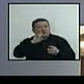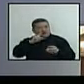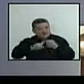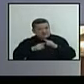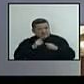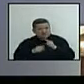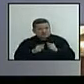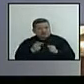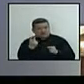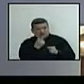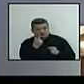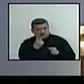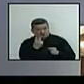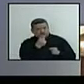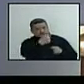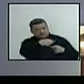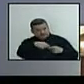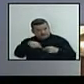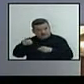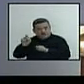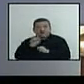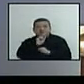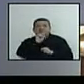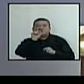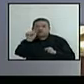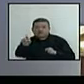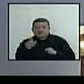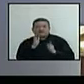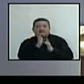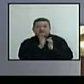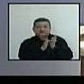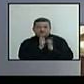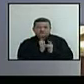y Felipe fueron a decírselo a Jesús.